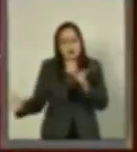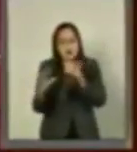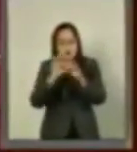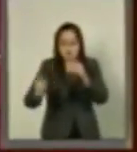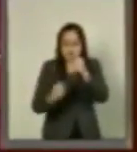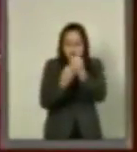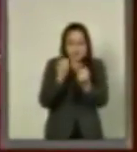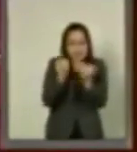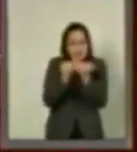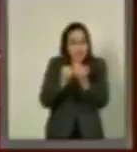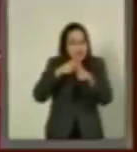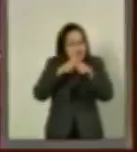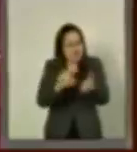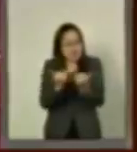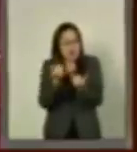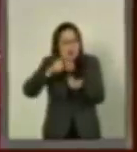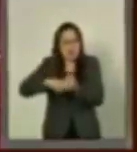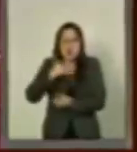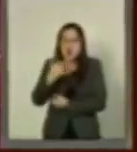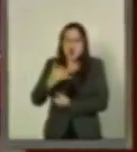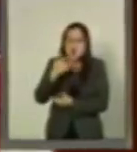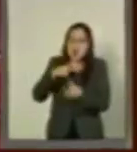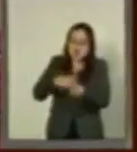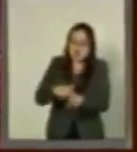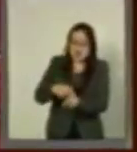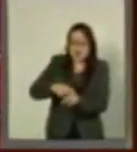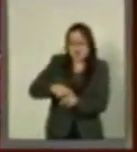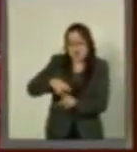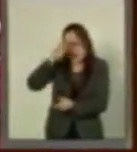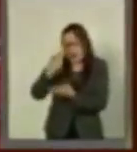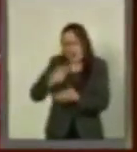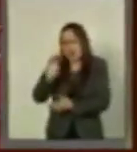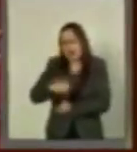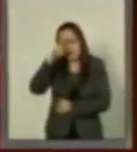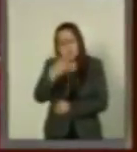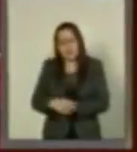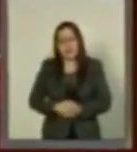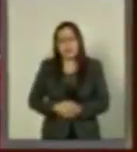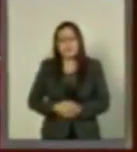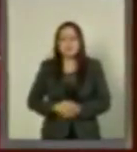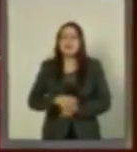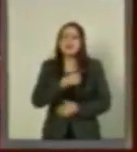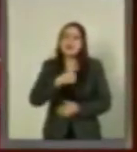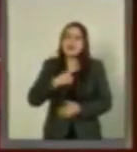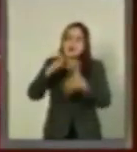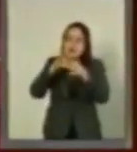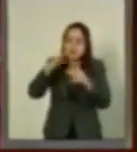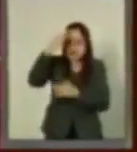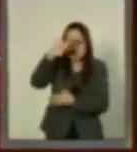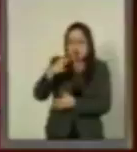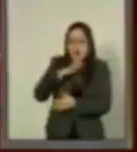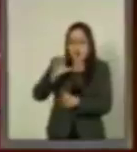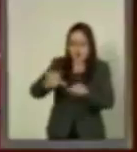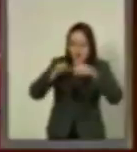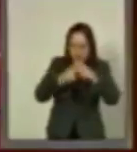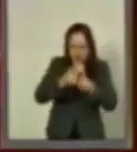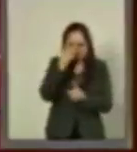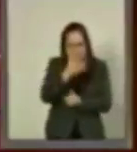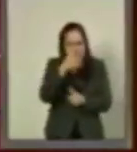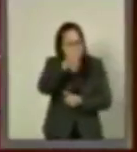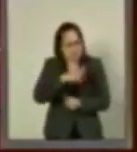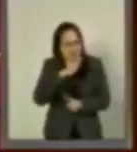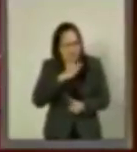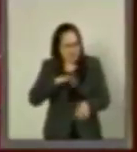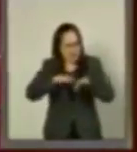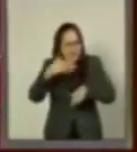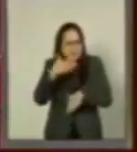avalando, sigan estos actos que nos están lastimando como país. Debo decirle, señor, que hay organizaciones muy serias, las